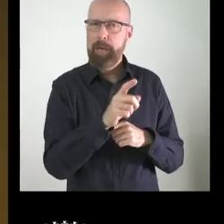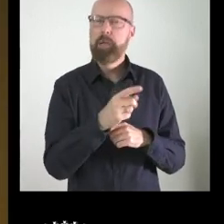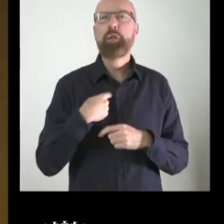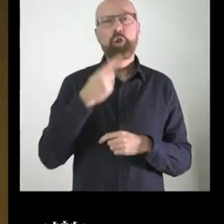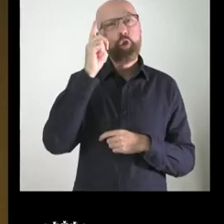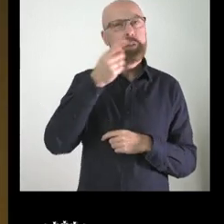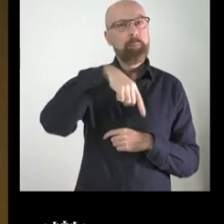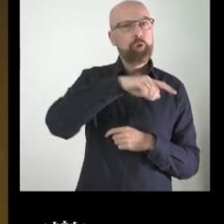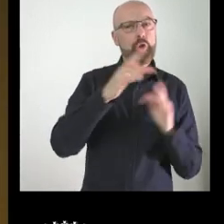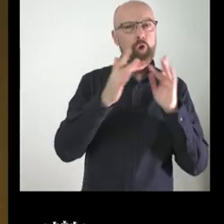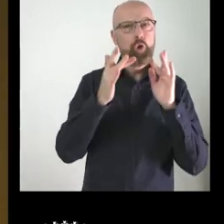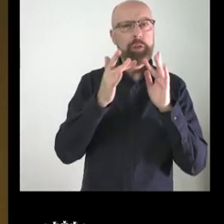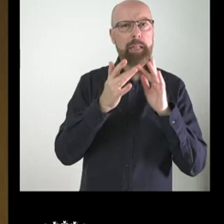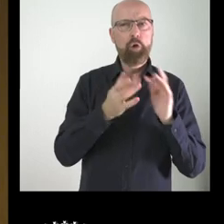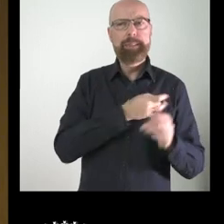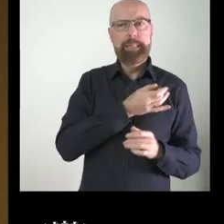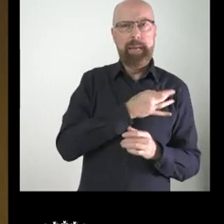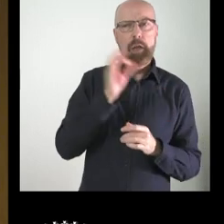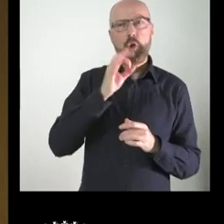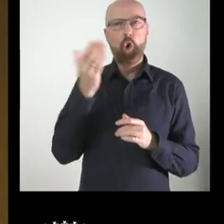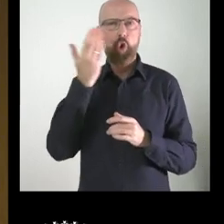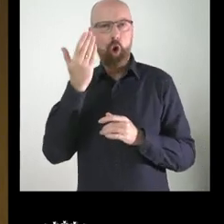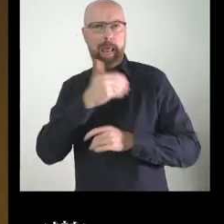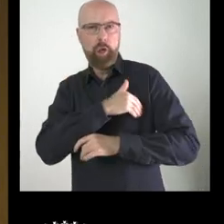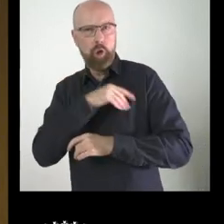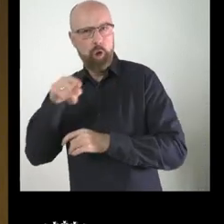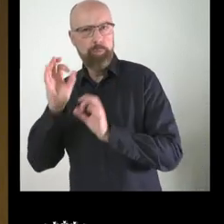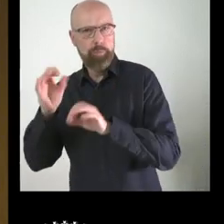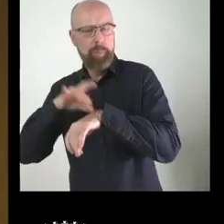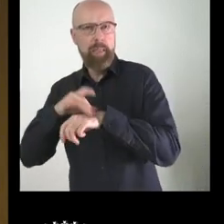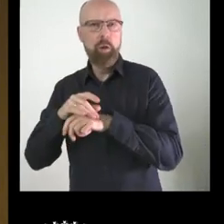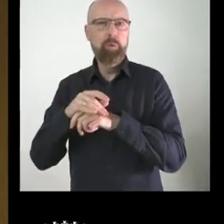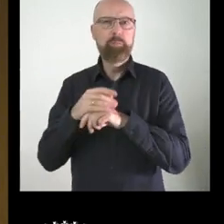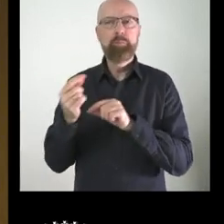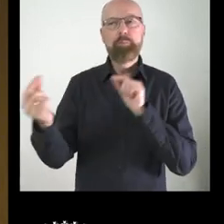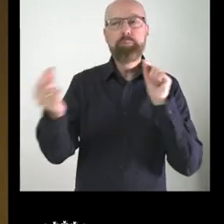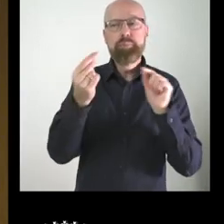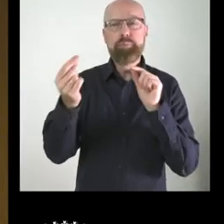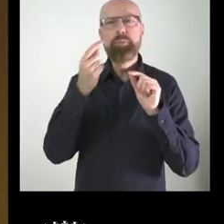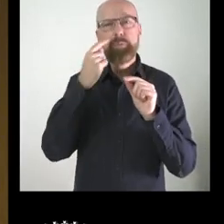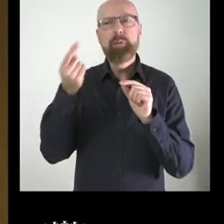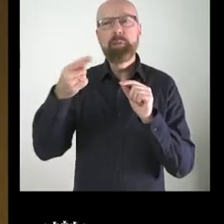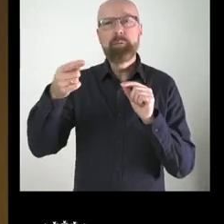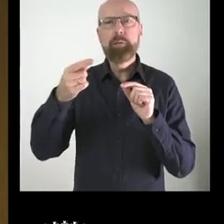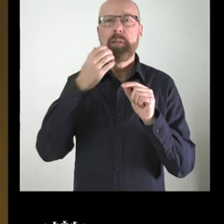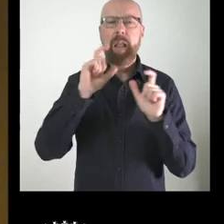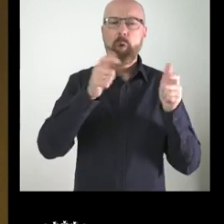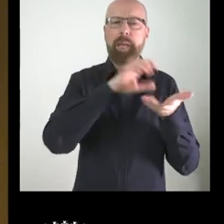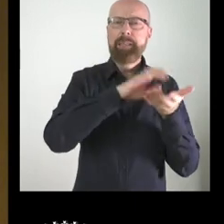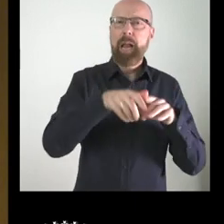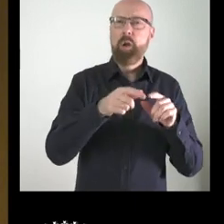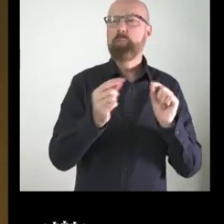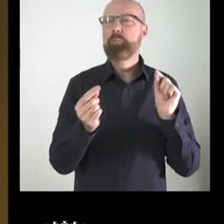con los colegios si esa cuestión Cómo cómo le replican a ellos sus argumentos como le replica la junta